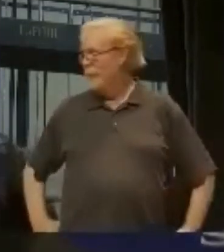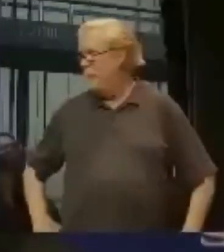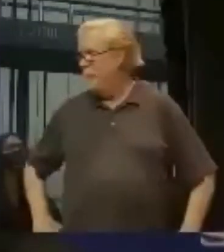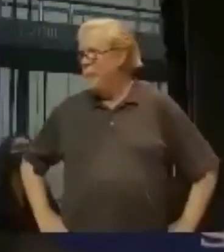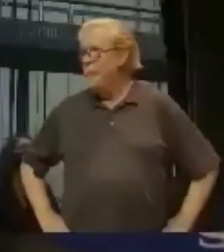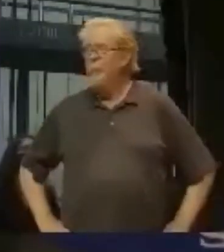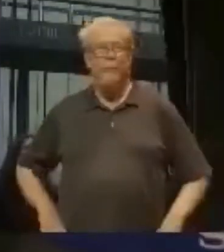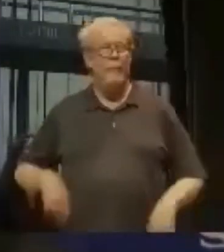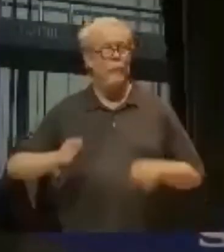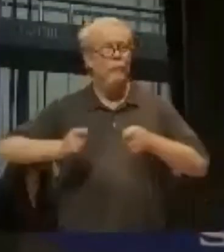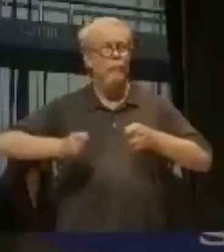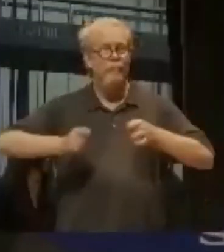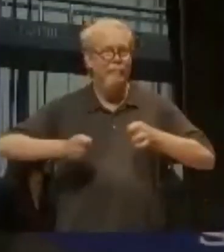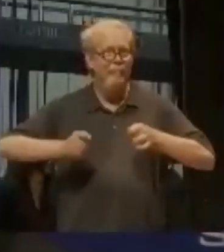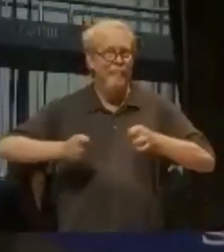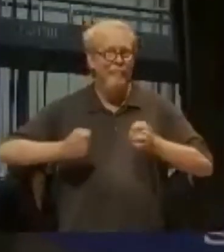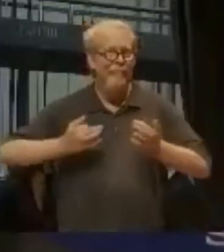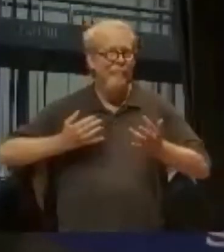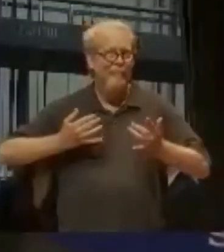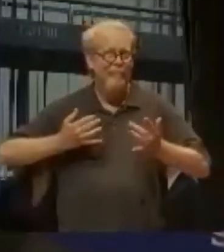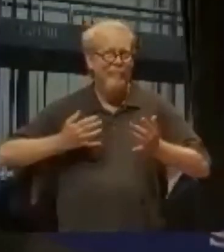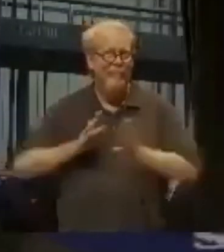Drum roll begins.